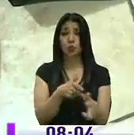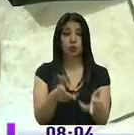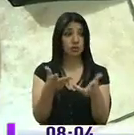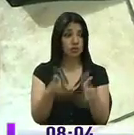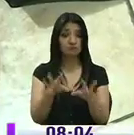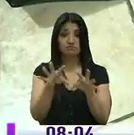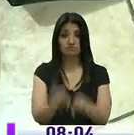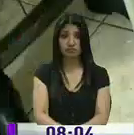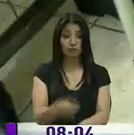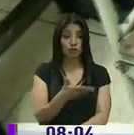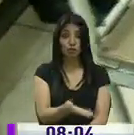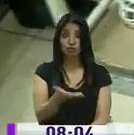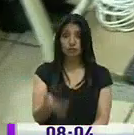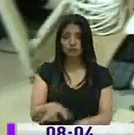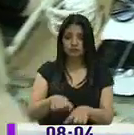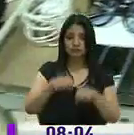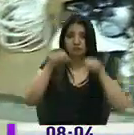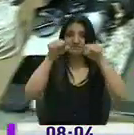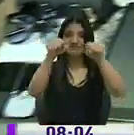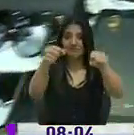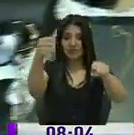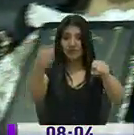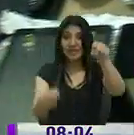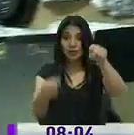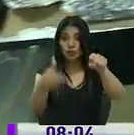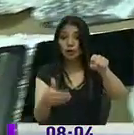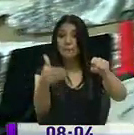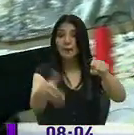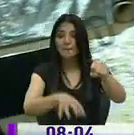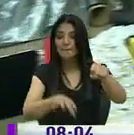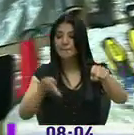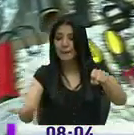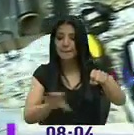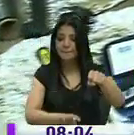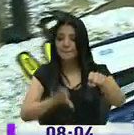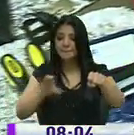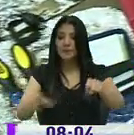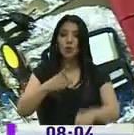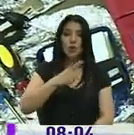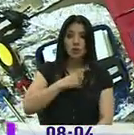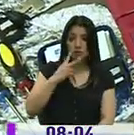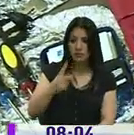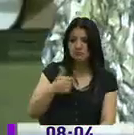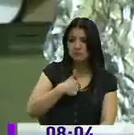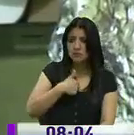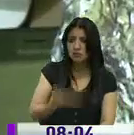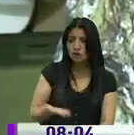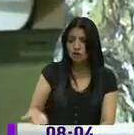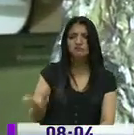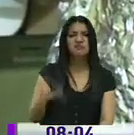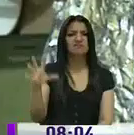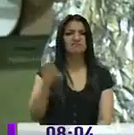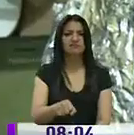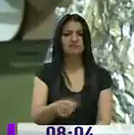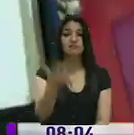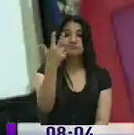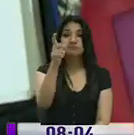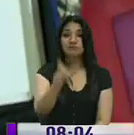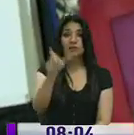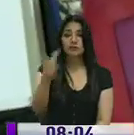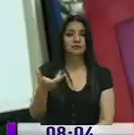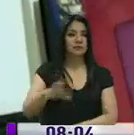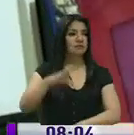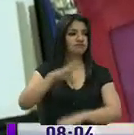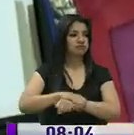llevaron de casa ajena aparecieron en la cajuela y en el asiento posterior el dueño reconoció que eran sus artículos los tres sujetos fueron capturados